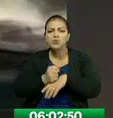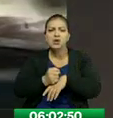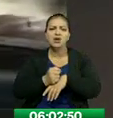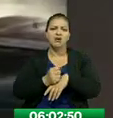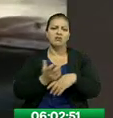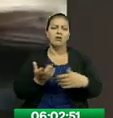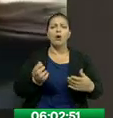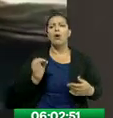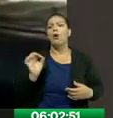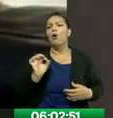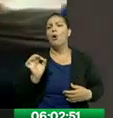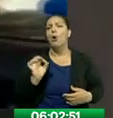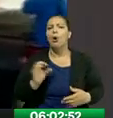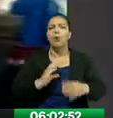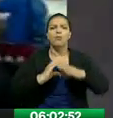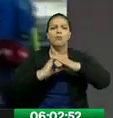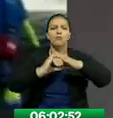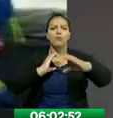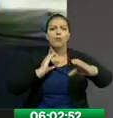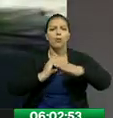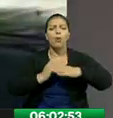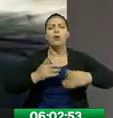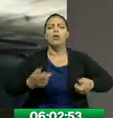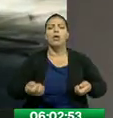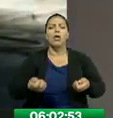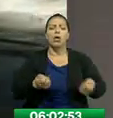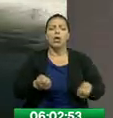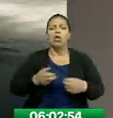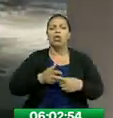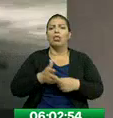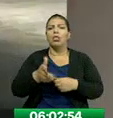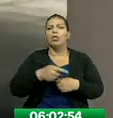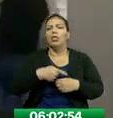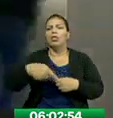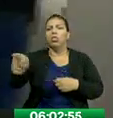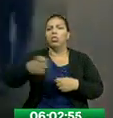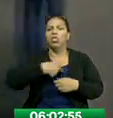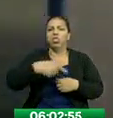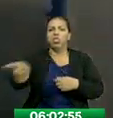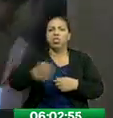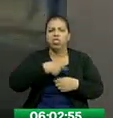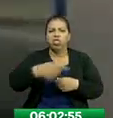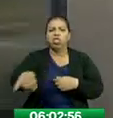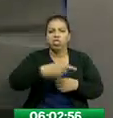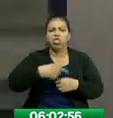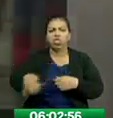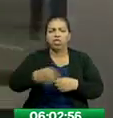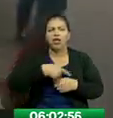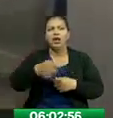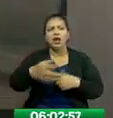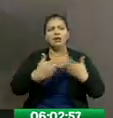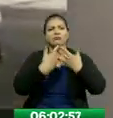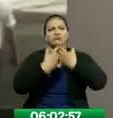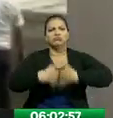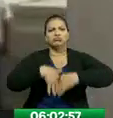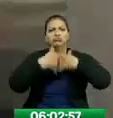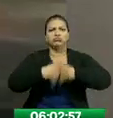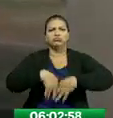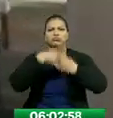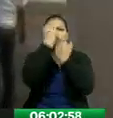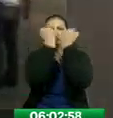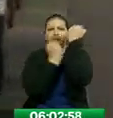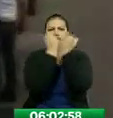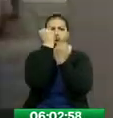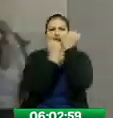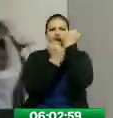el chofer, pero el carro sigue andando? Y después de todo es una máquina. Claro, por supuesto. Una máquina que se inflama. Si el ser humano necesita